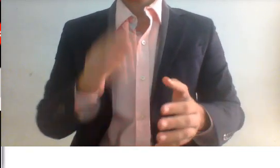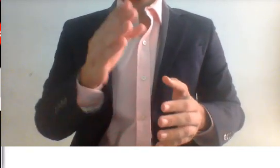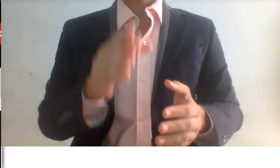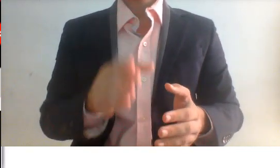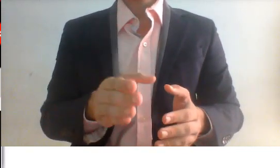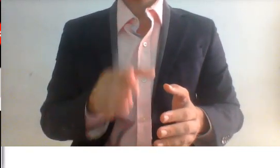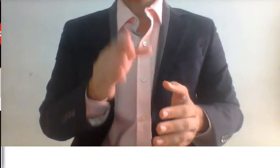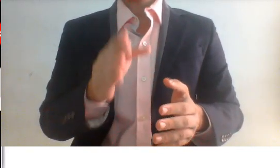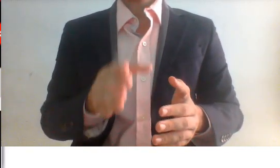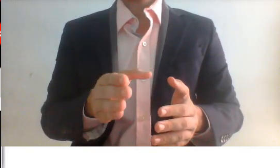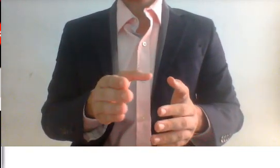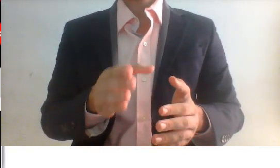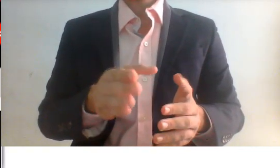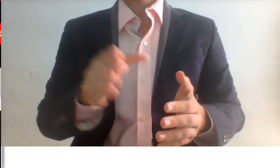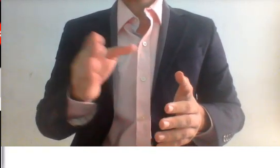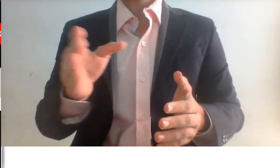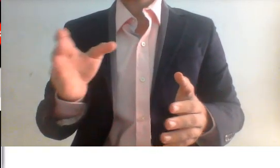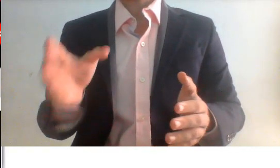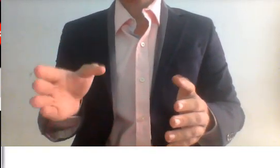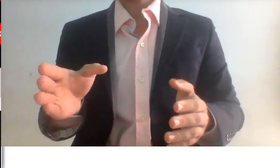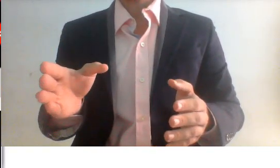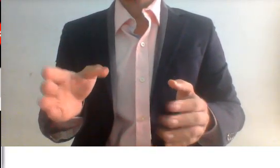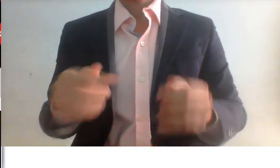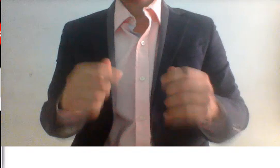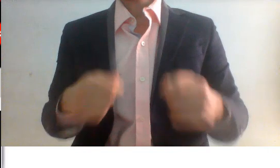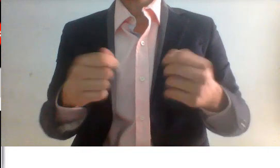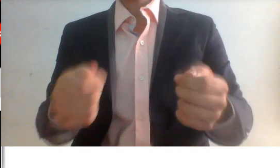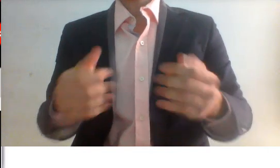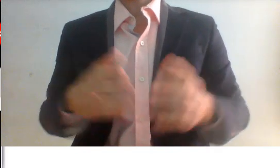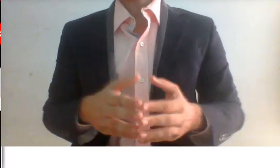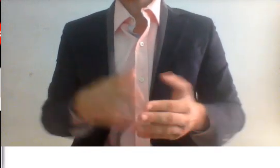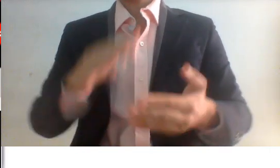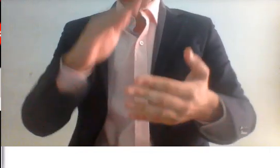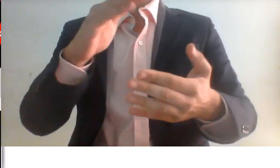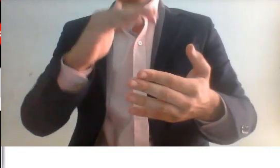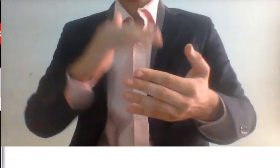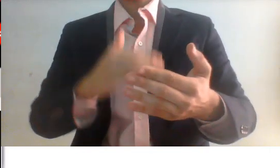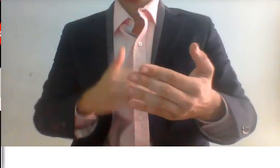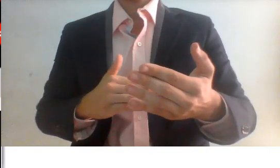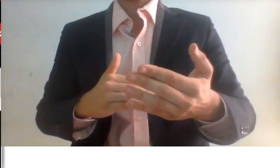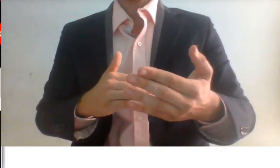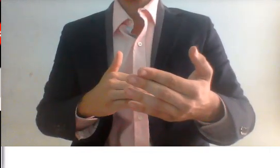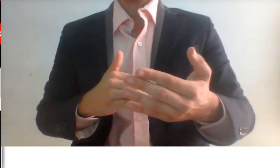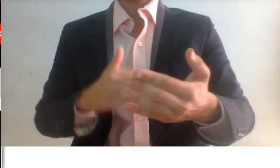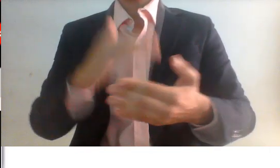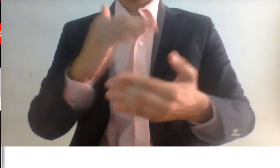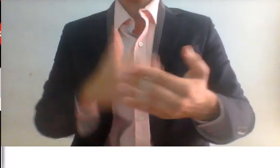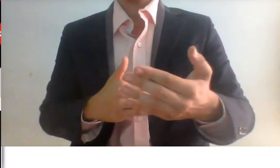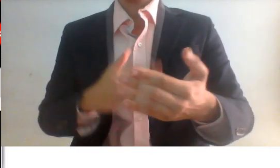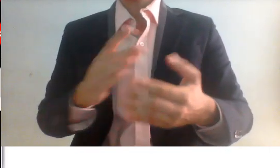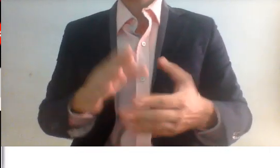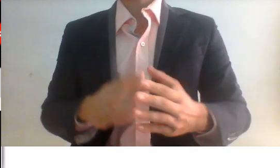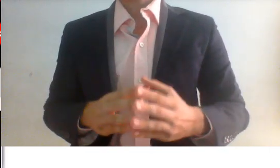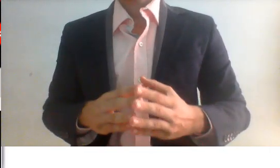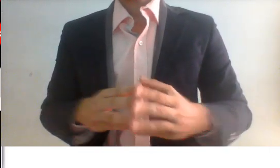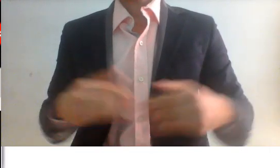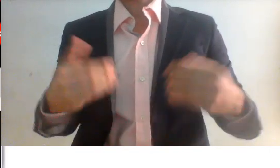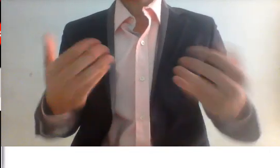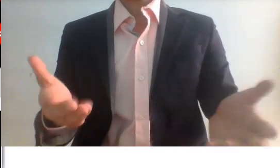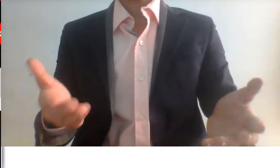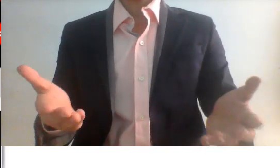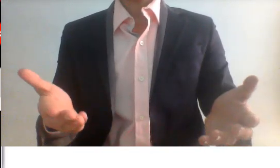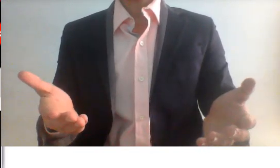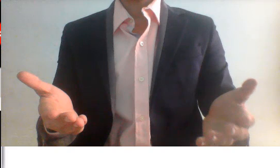iceberg. Todavía sigue el análisis de 109 fideicomisos. Es probable que mientras se haga todo este barrido de datos,